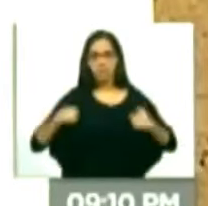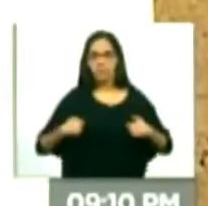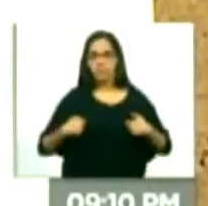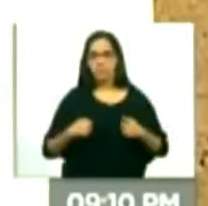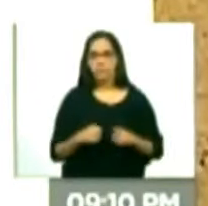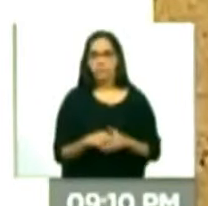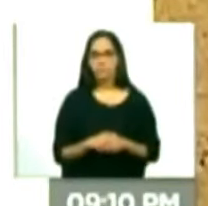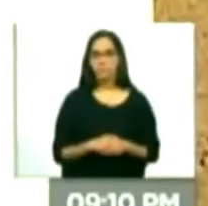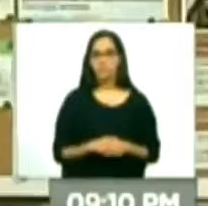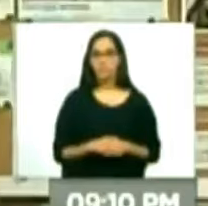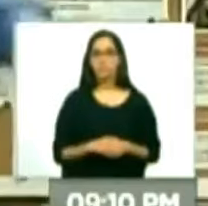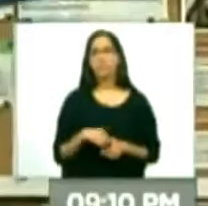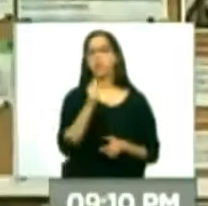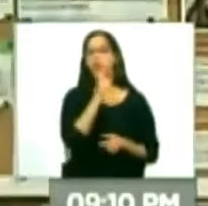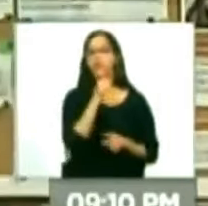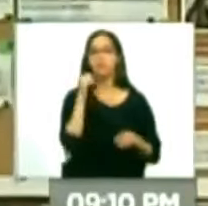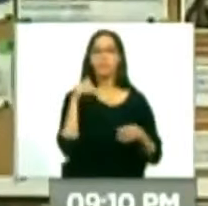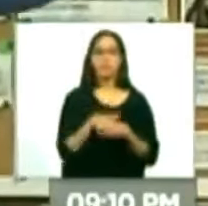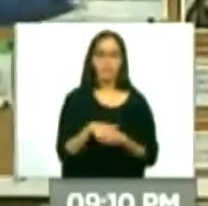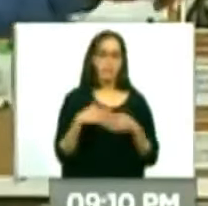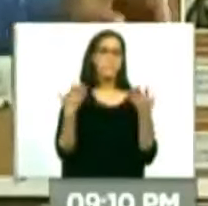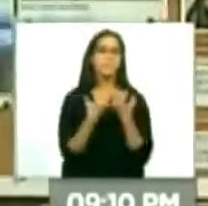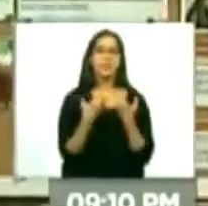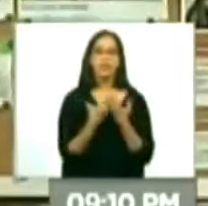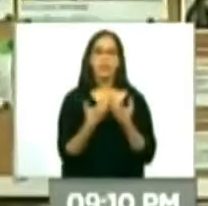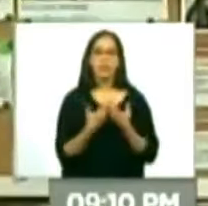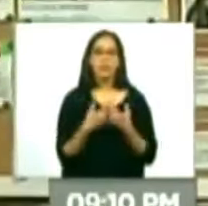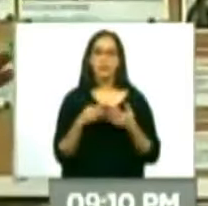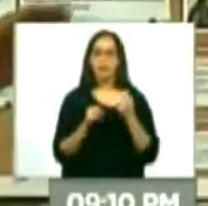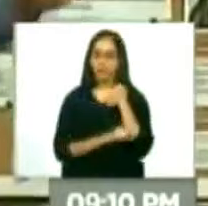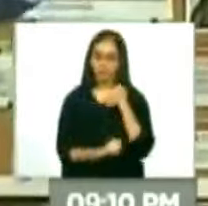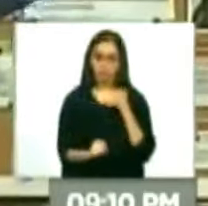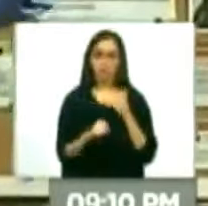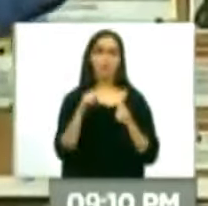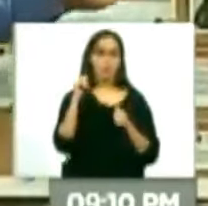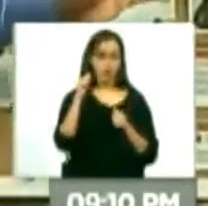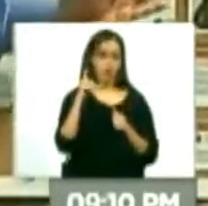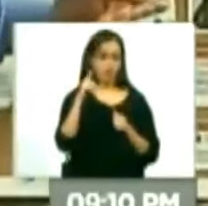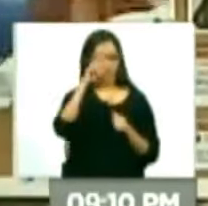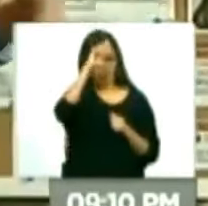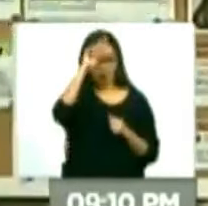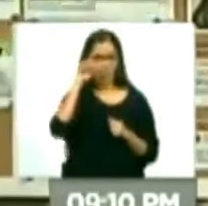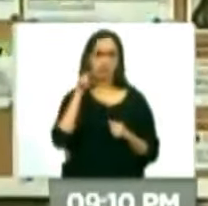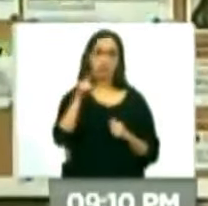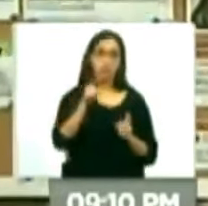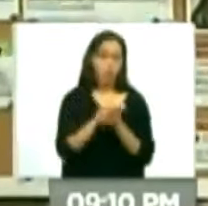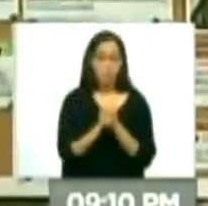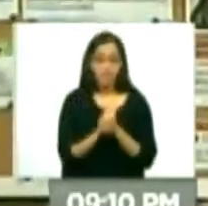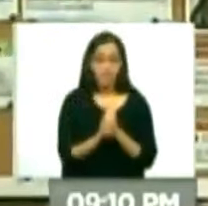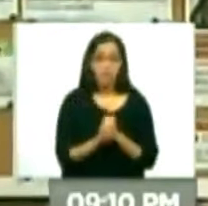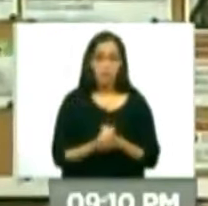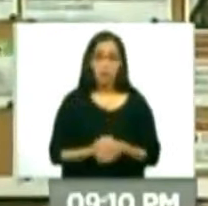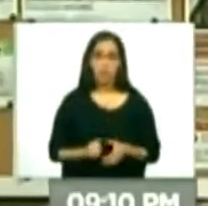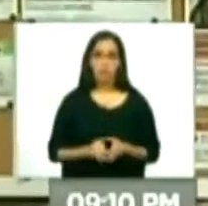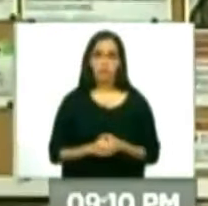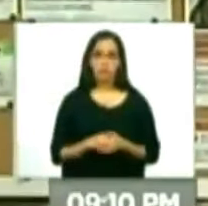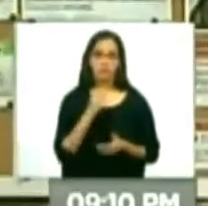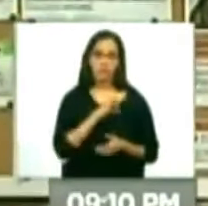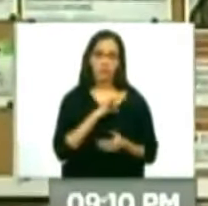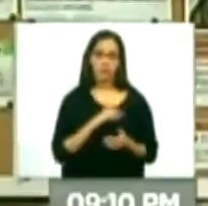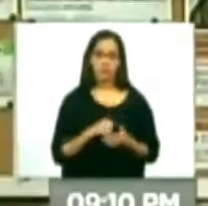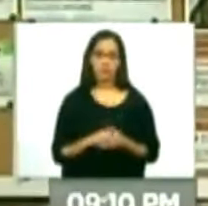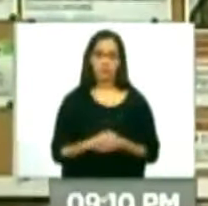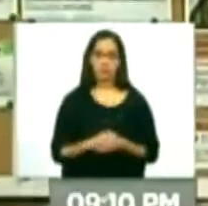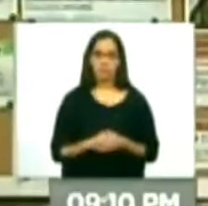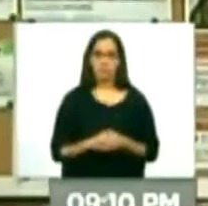me calé en mis elecciones, peleé con los bichos que querían hacer trampa. Los Adecos y los Copellanos, tu compañero, señor,